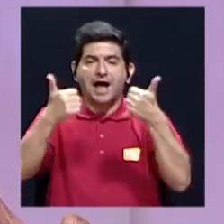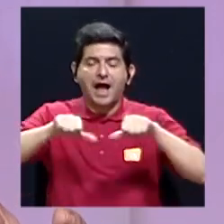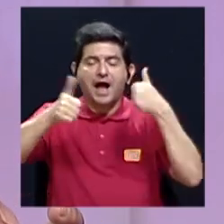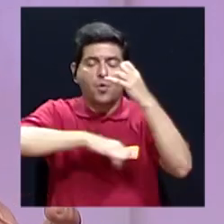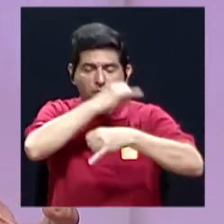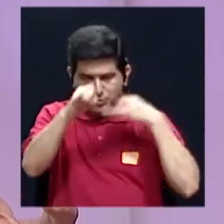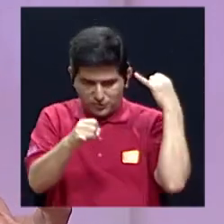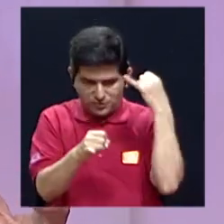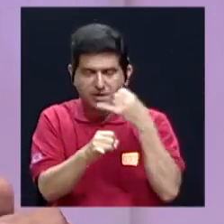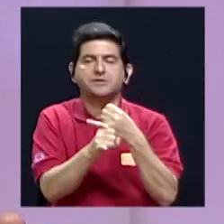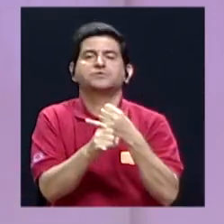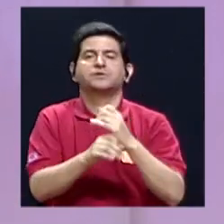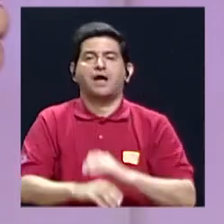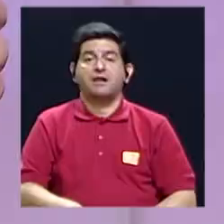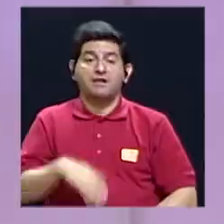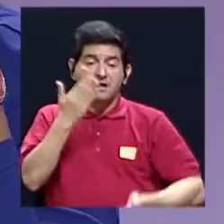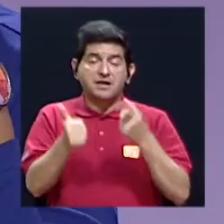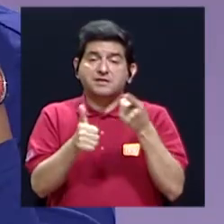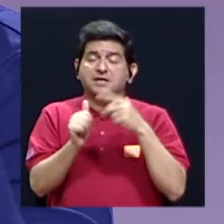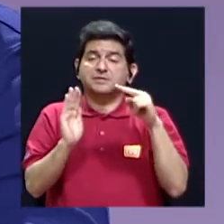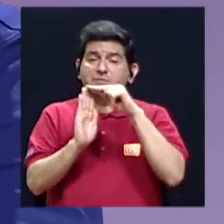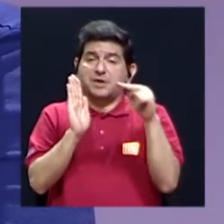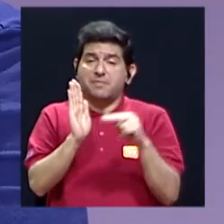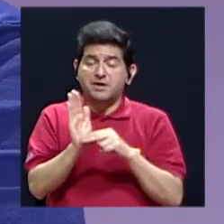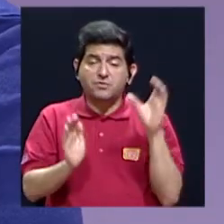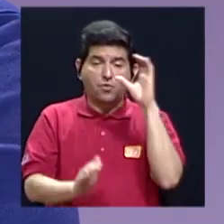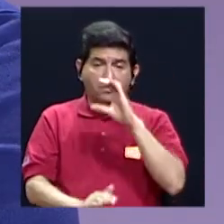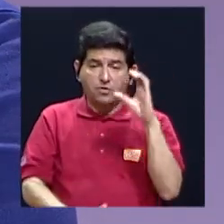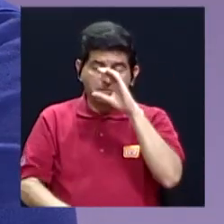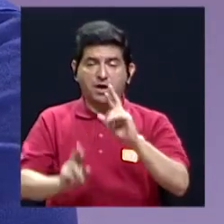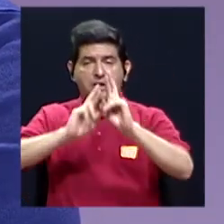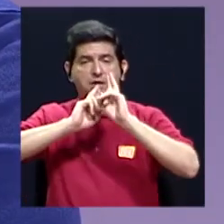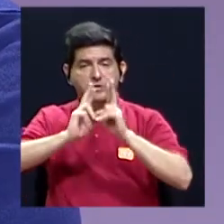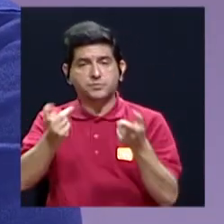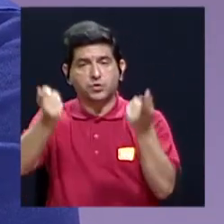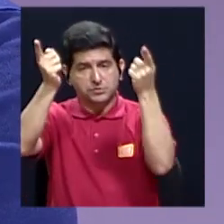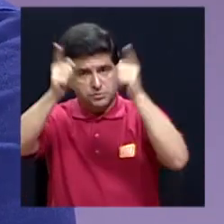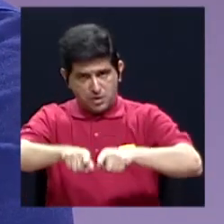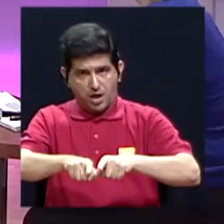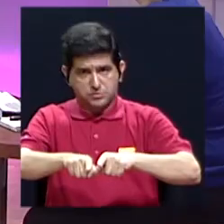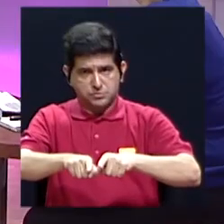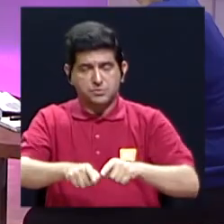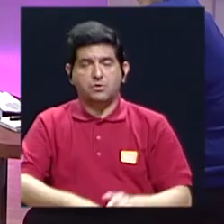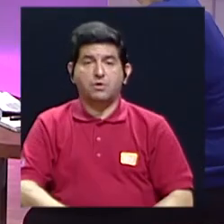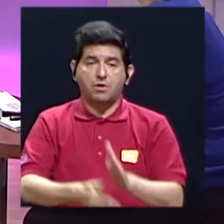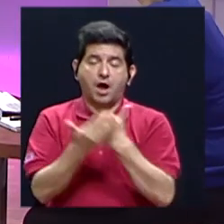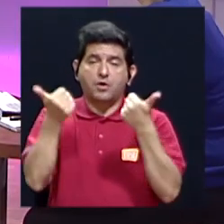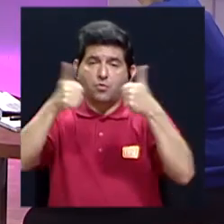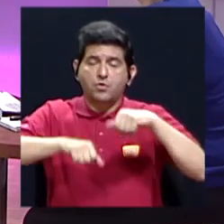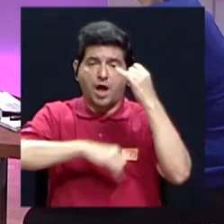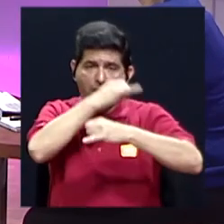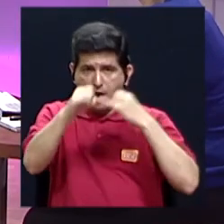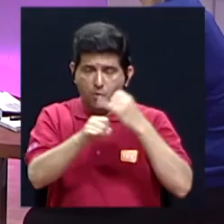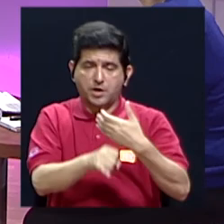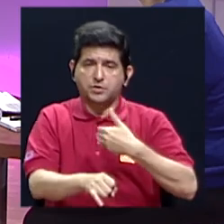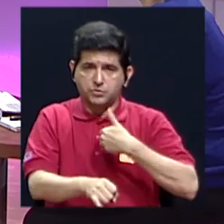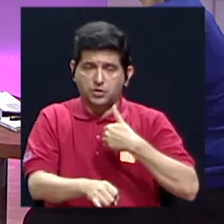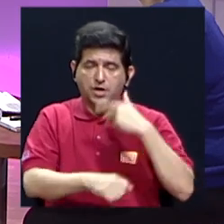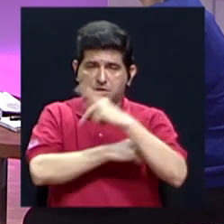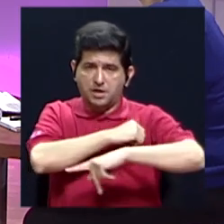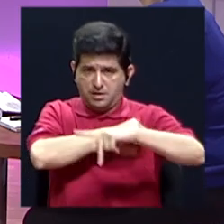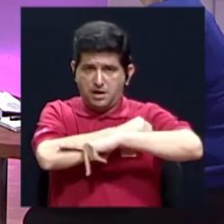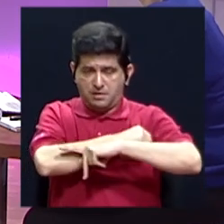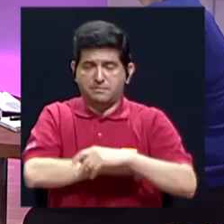tratados internacionales. Y quizás la primera norma que vayamos a buscar para responder a un caso sea alguno de los tratados internacionales que tiene el